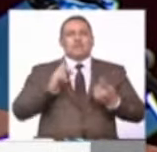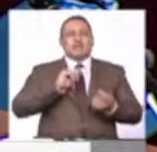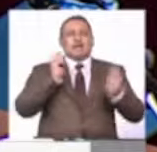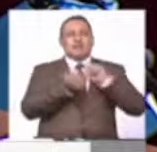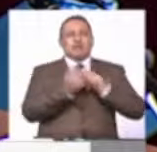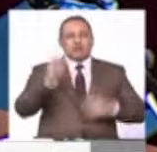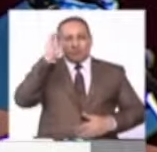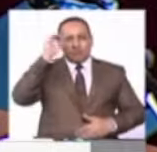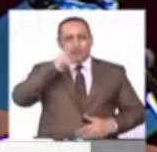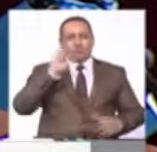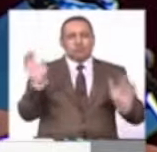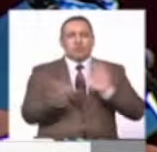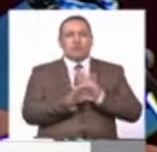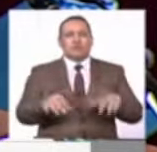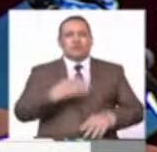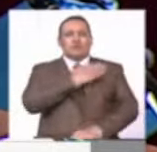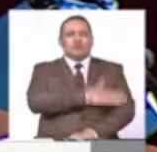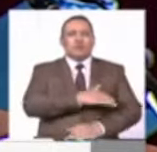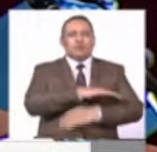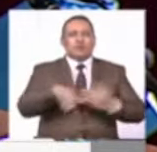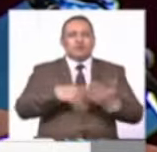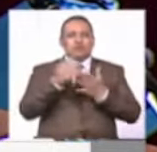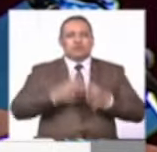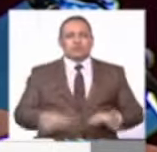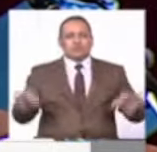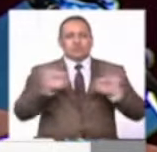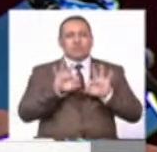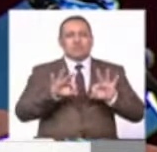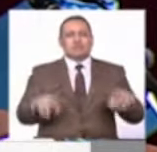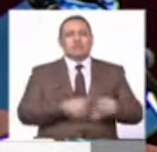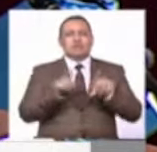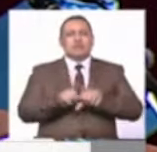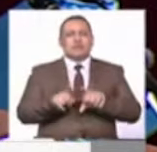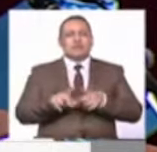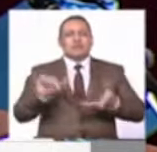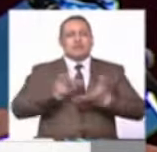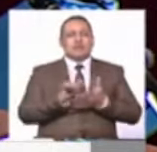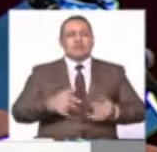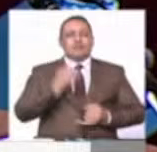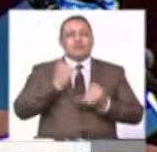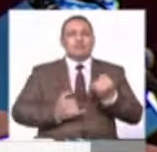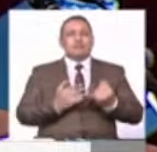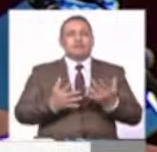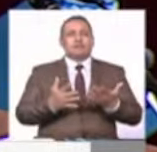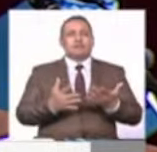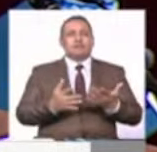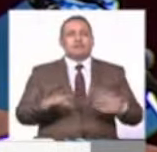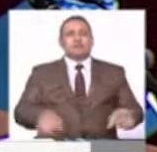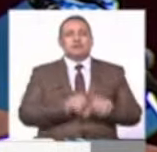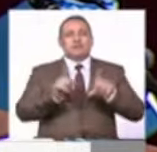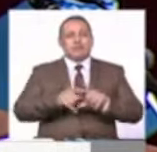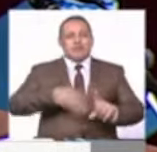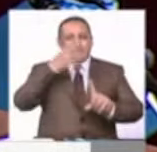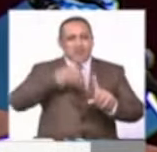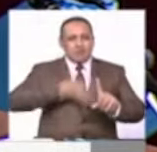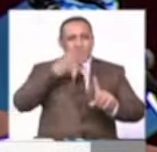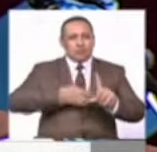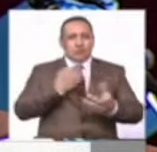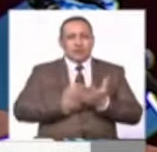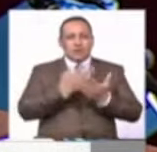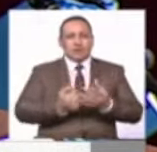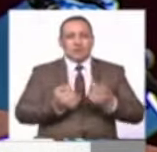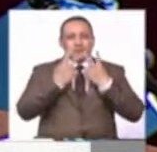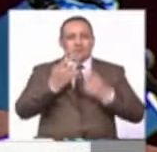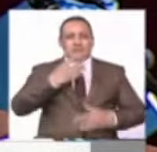opinión es decir la imparcialidad es fundamental y finalmente finalmente hay que valuar siempre el impacto de